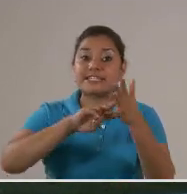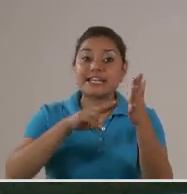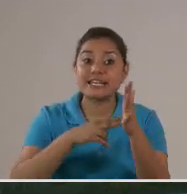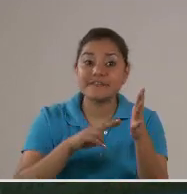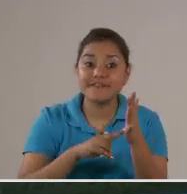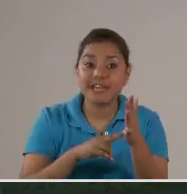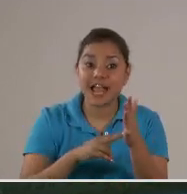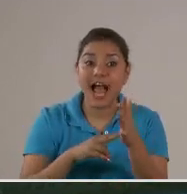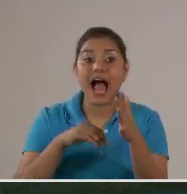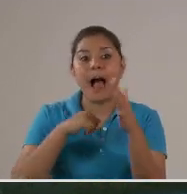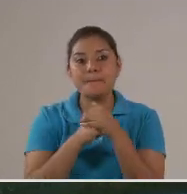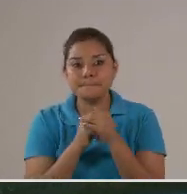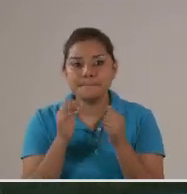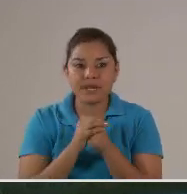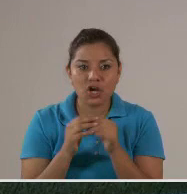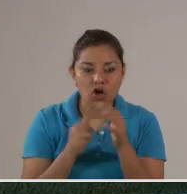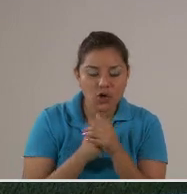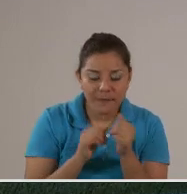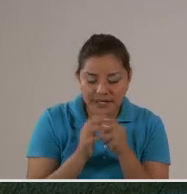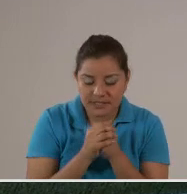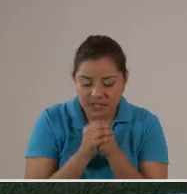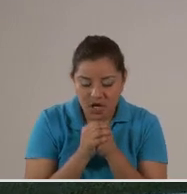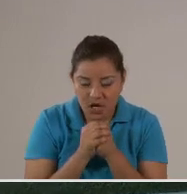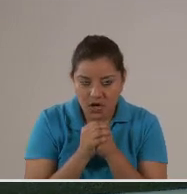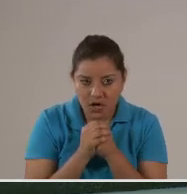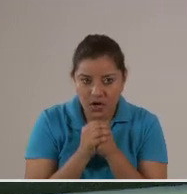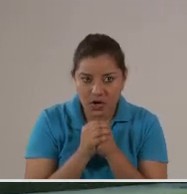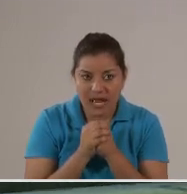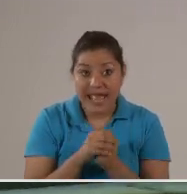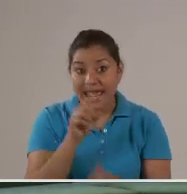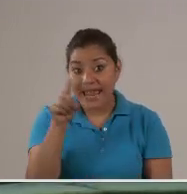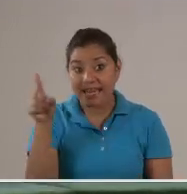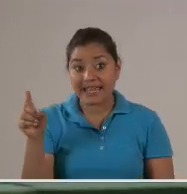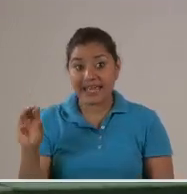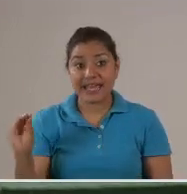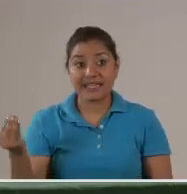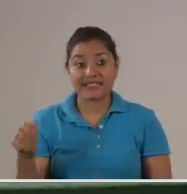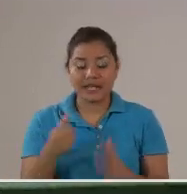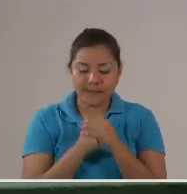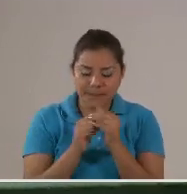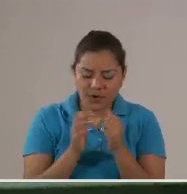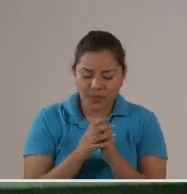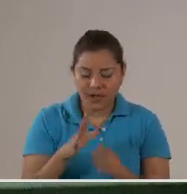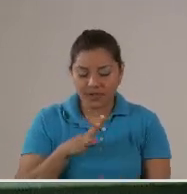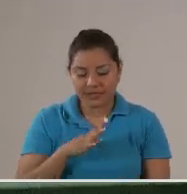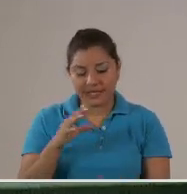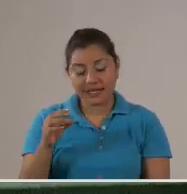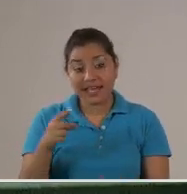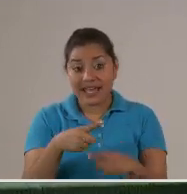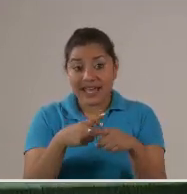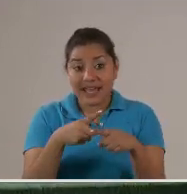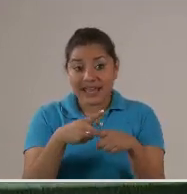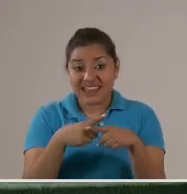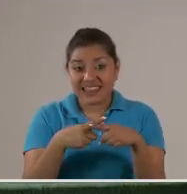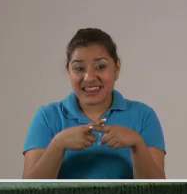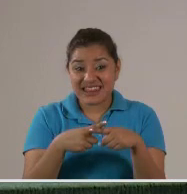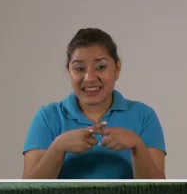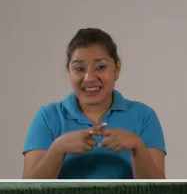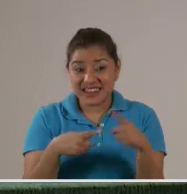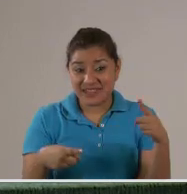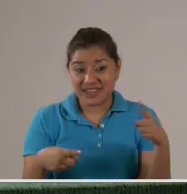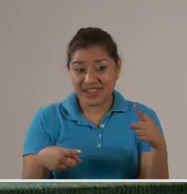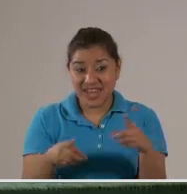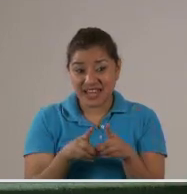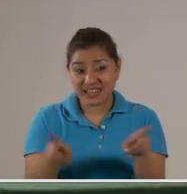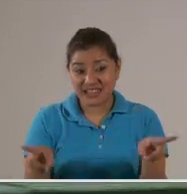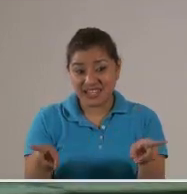preocupación de esto hablamos Entonces el que está preocupado tiene dividida su mente